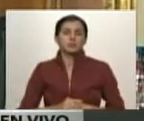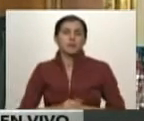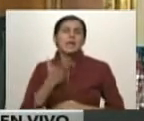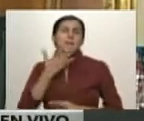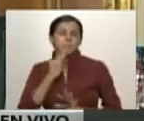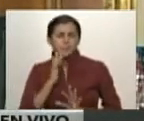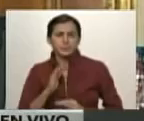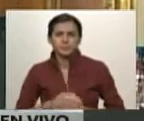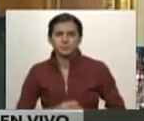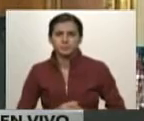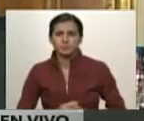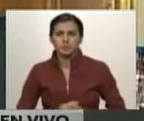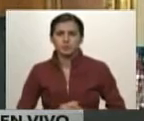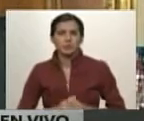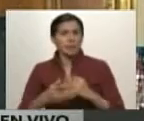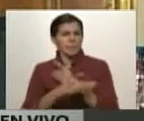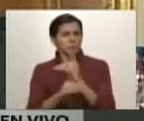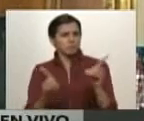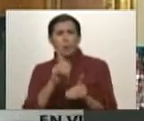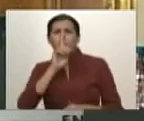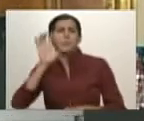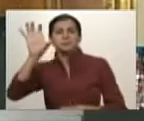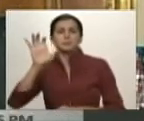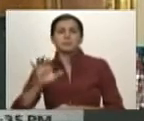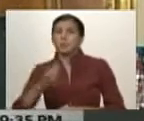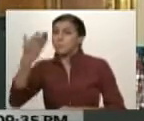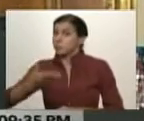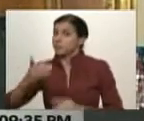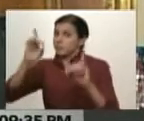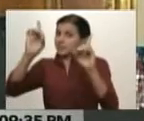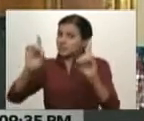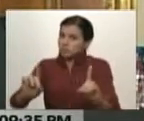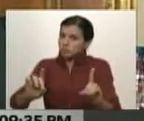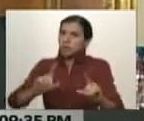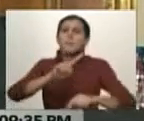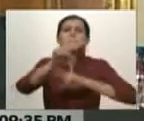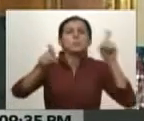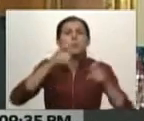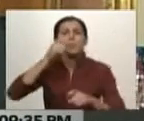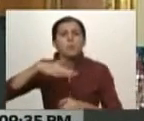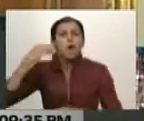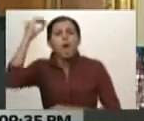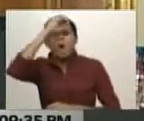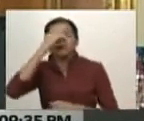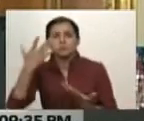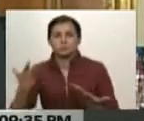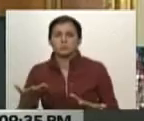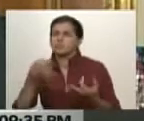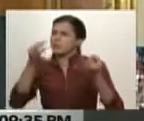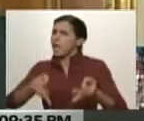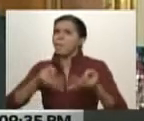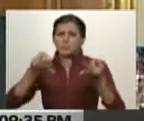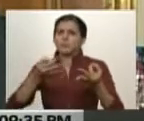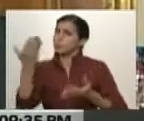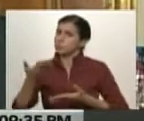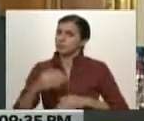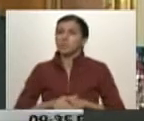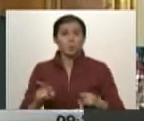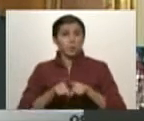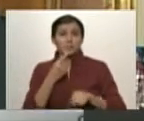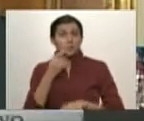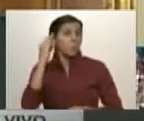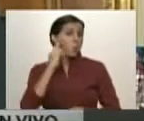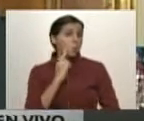sí para una democracia es tan importante la decisión la consulta del pueblo en todas las circunstancias así decía bolívar